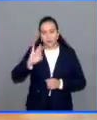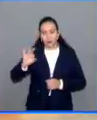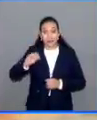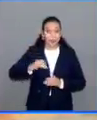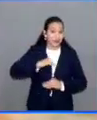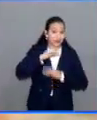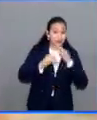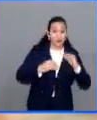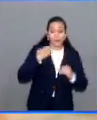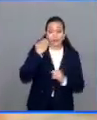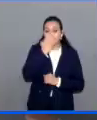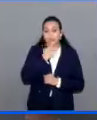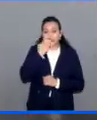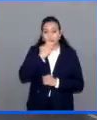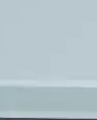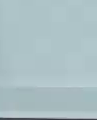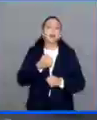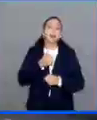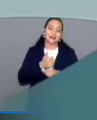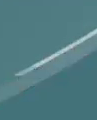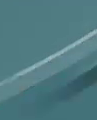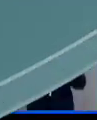de educación básica.